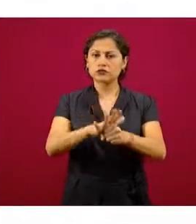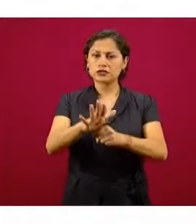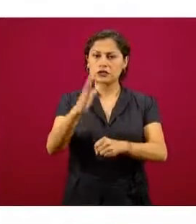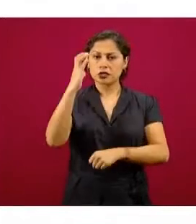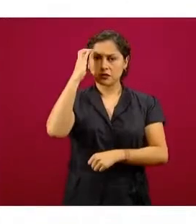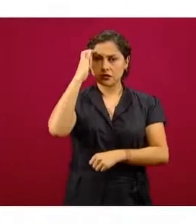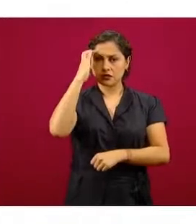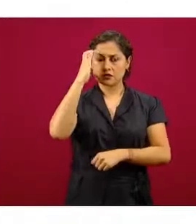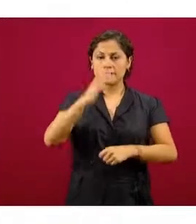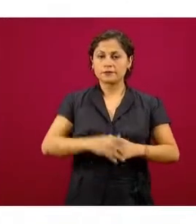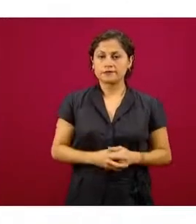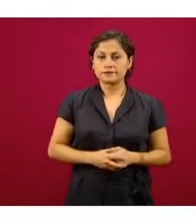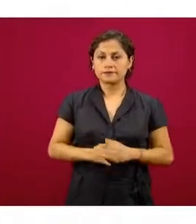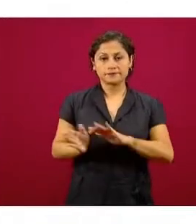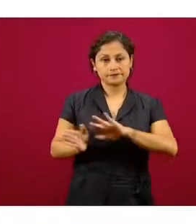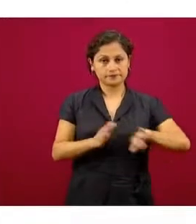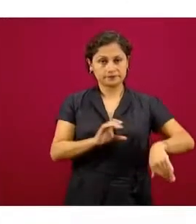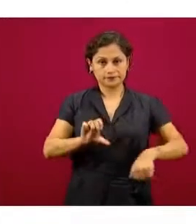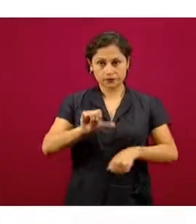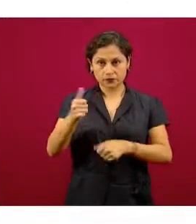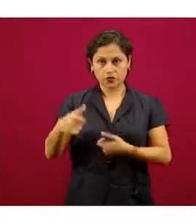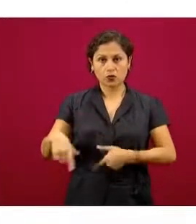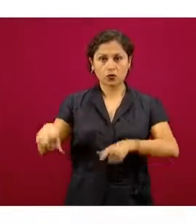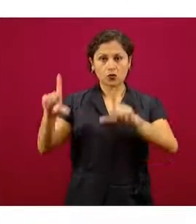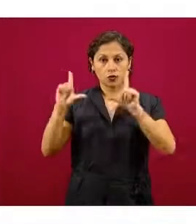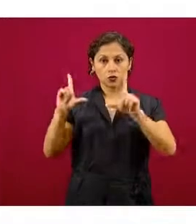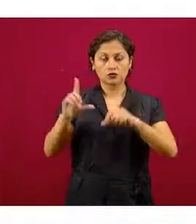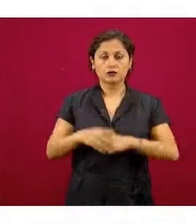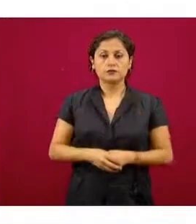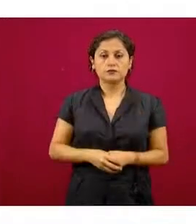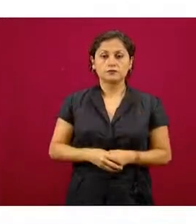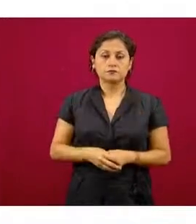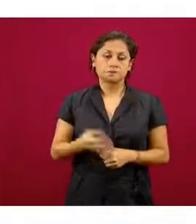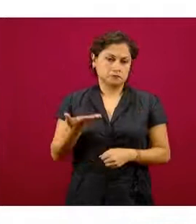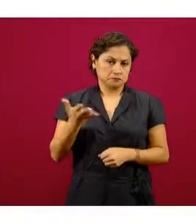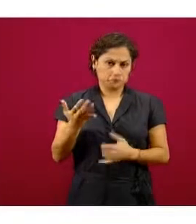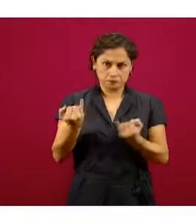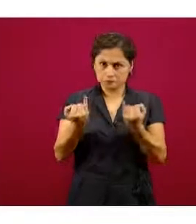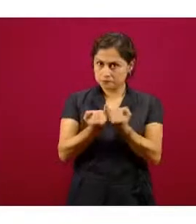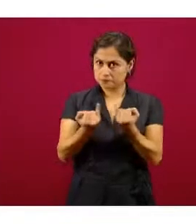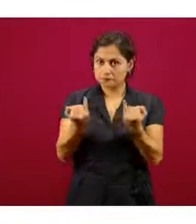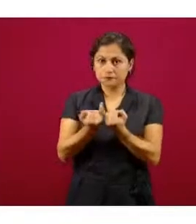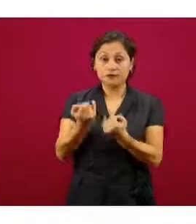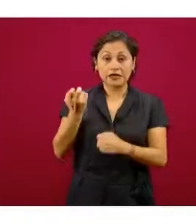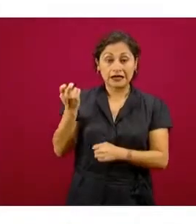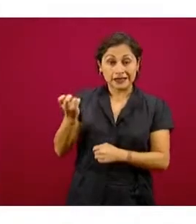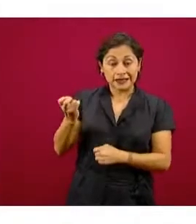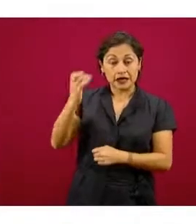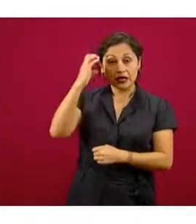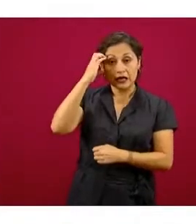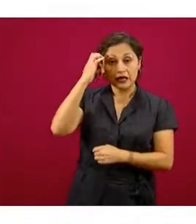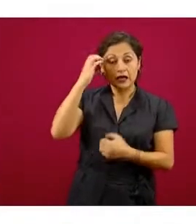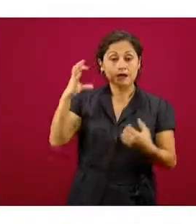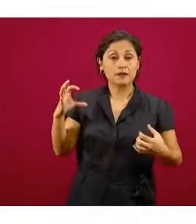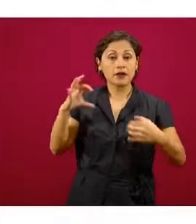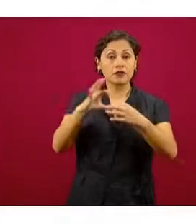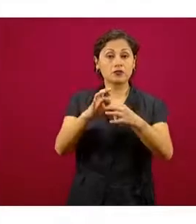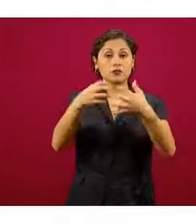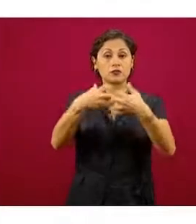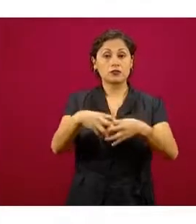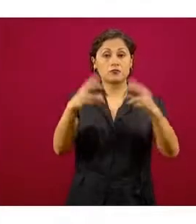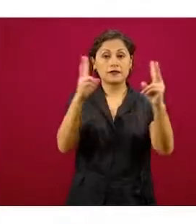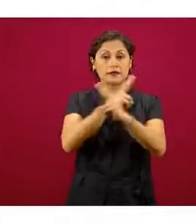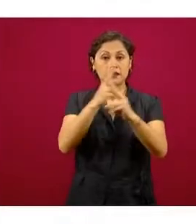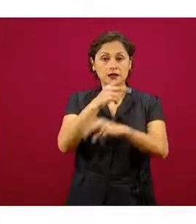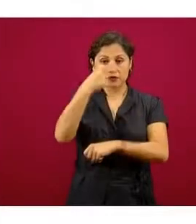indicador. Veamos la siguiente diapositiva. Vamos a ver que se repite esta situación. Estas son camas con ventilador para pacientes críticos. También